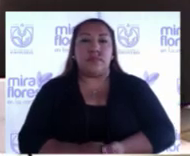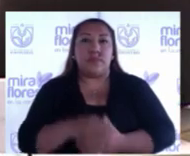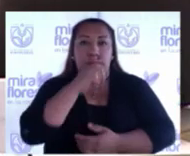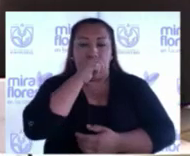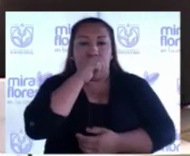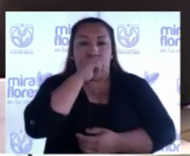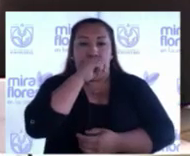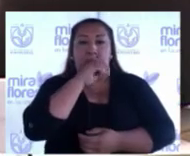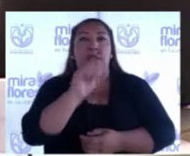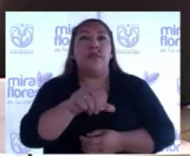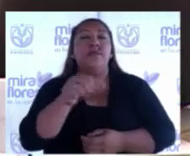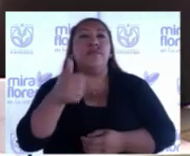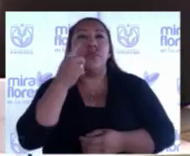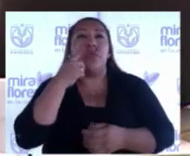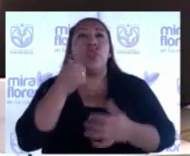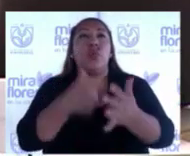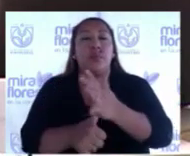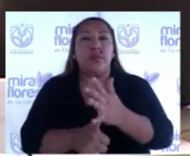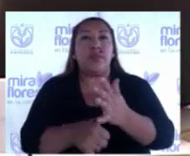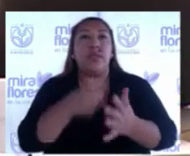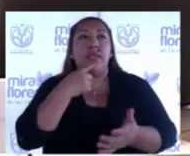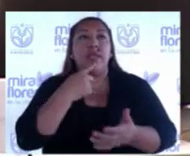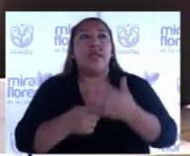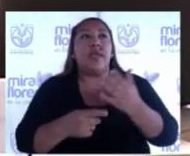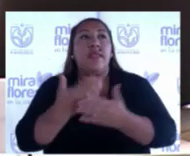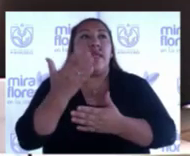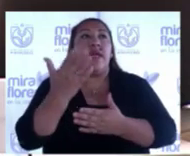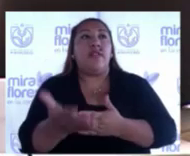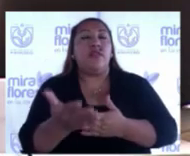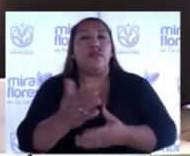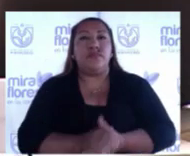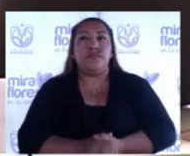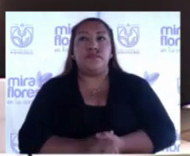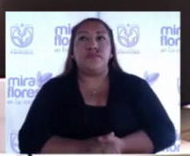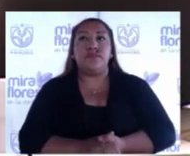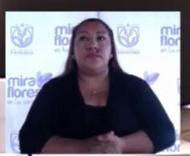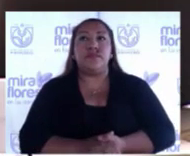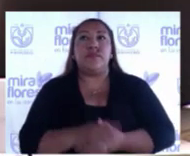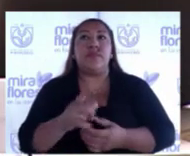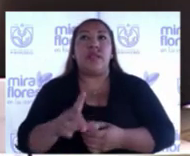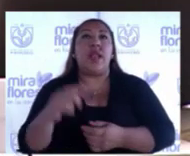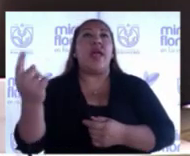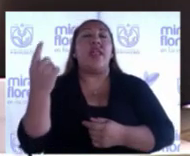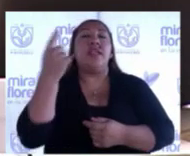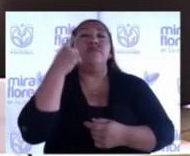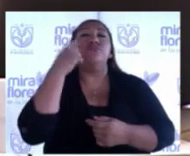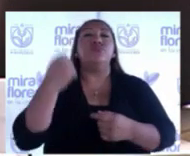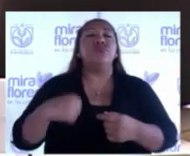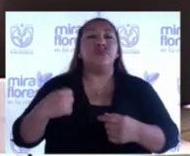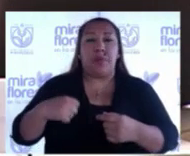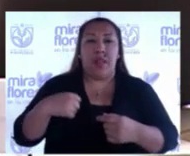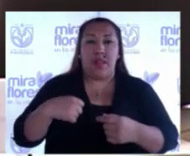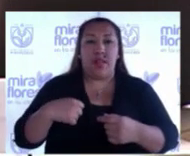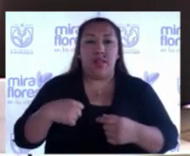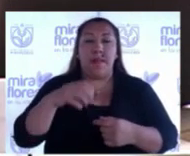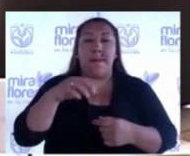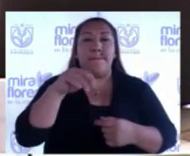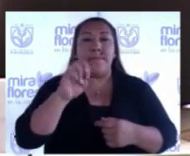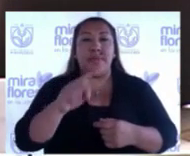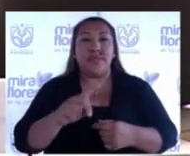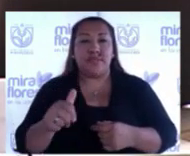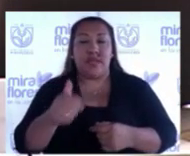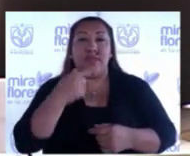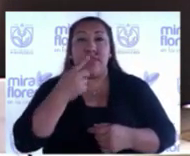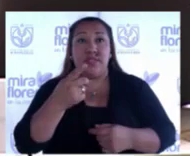El otro documento, señor alcalde, es el remitido por la gerencia municipal, por el doctor Sergio Mesa